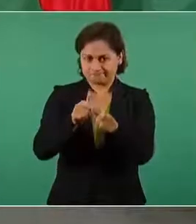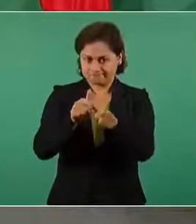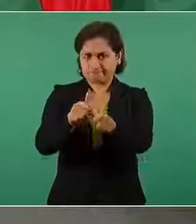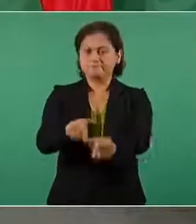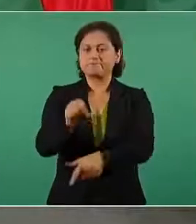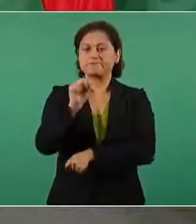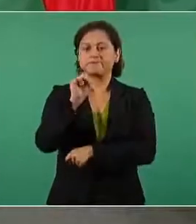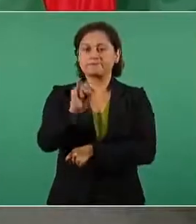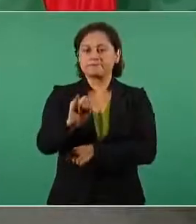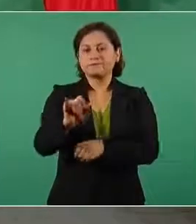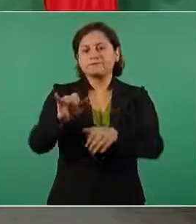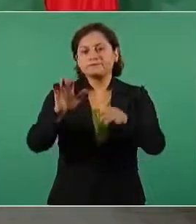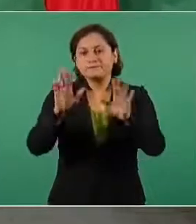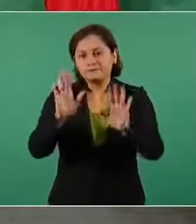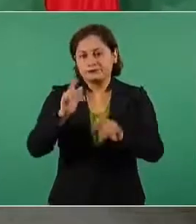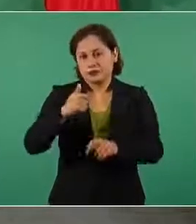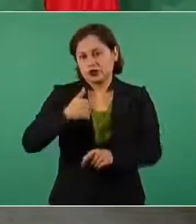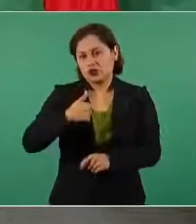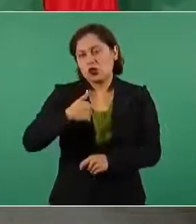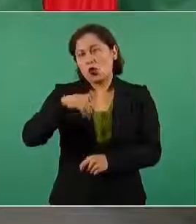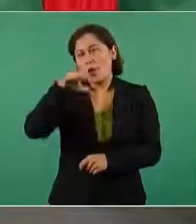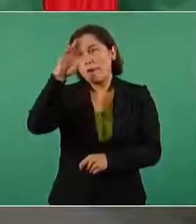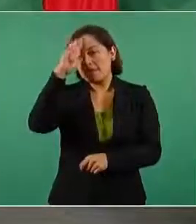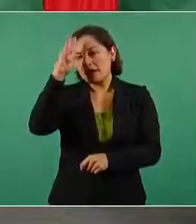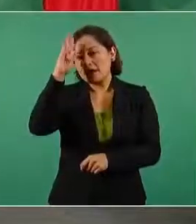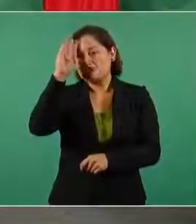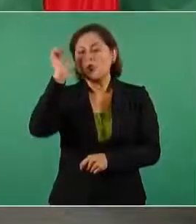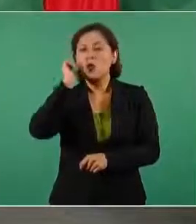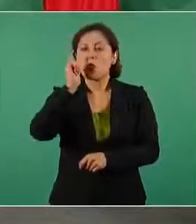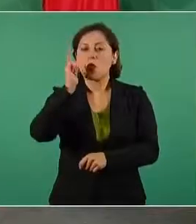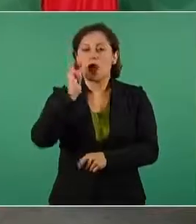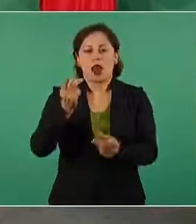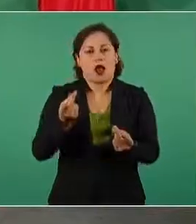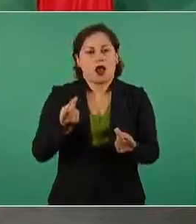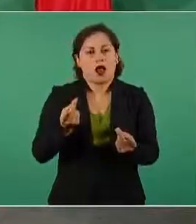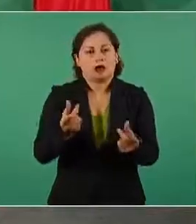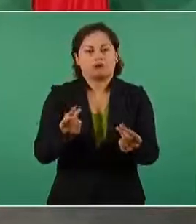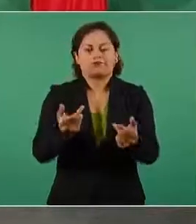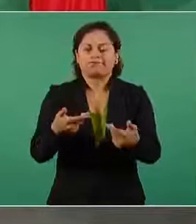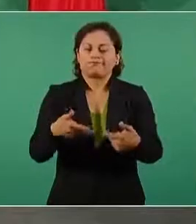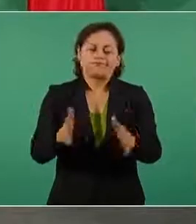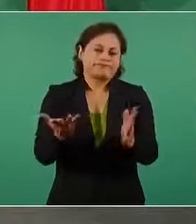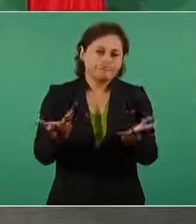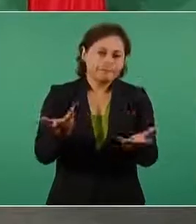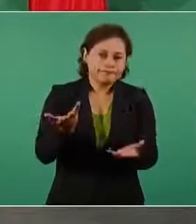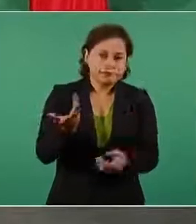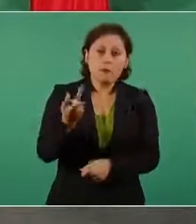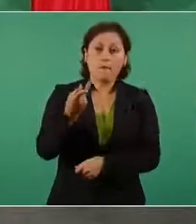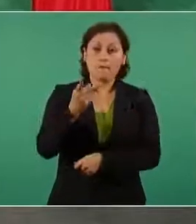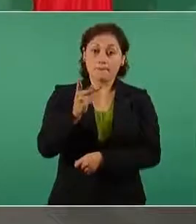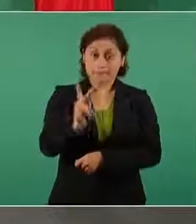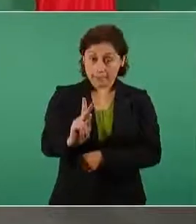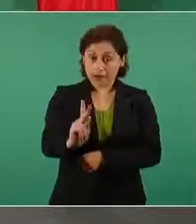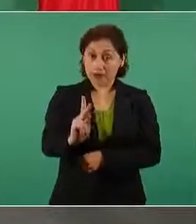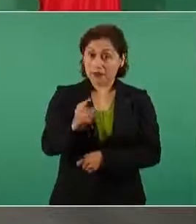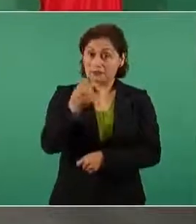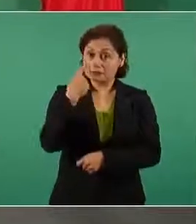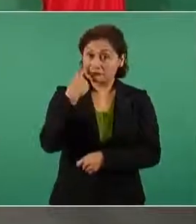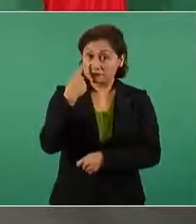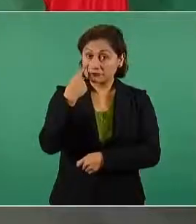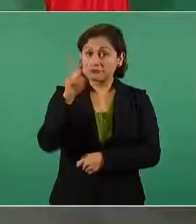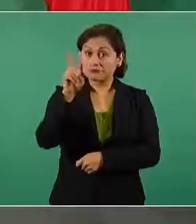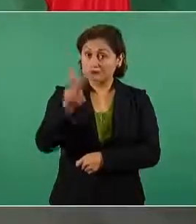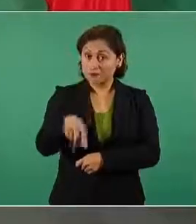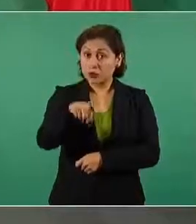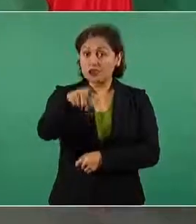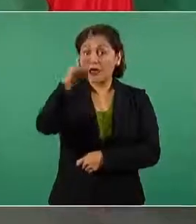no como uno quisiera, pero hay que tomar en cuenta que es mucho el rezago,